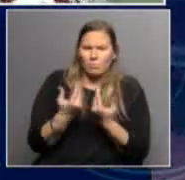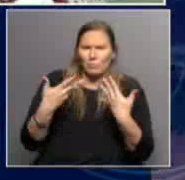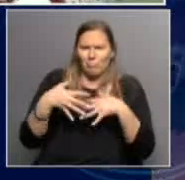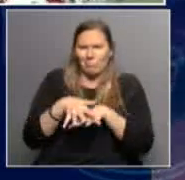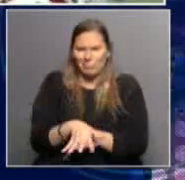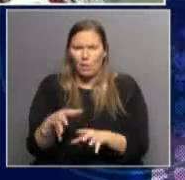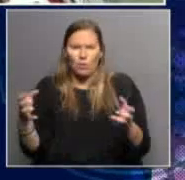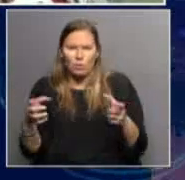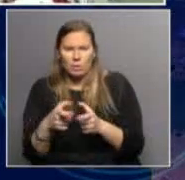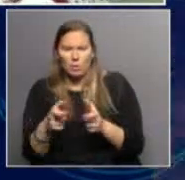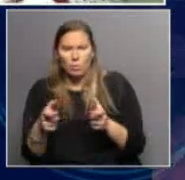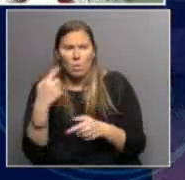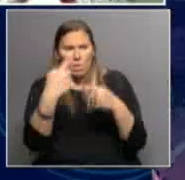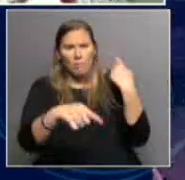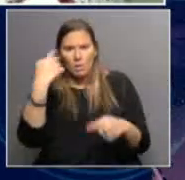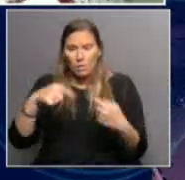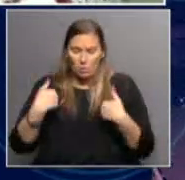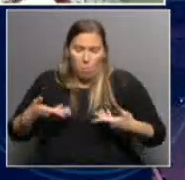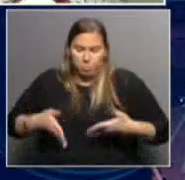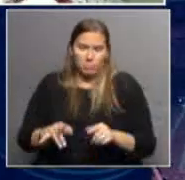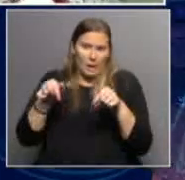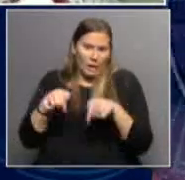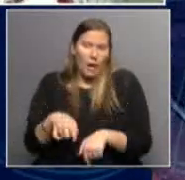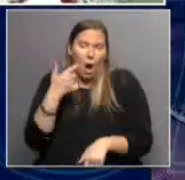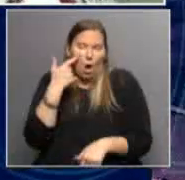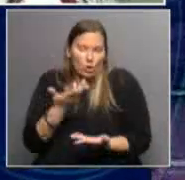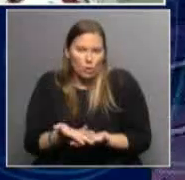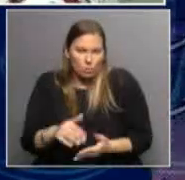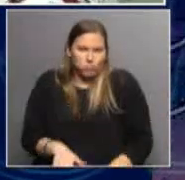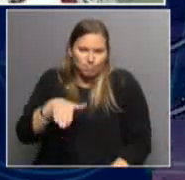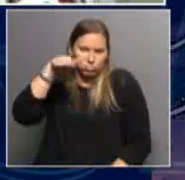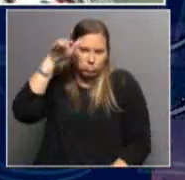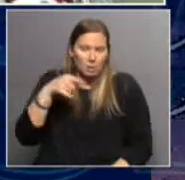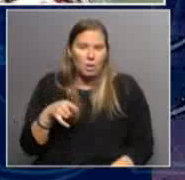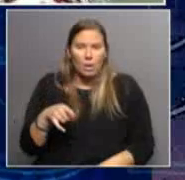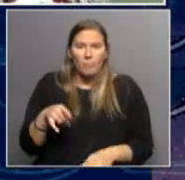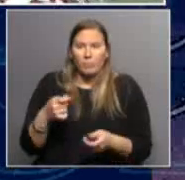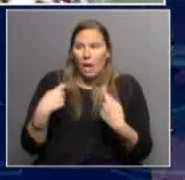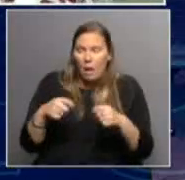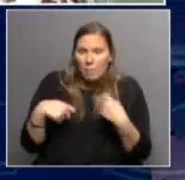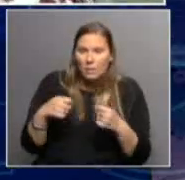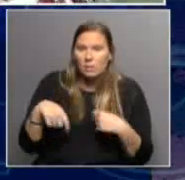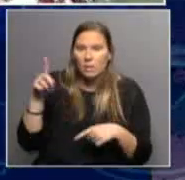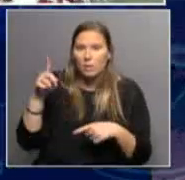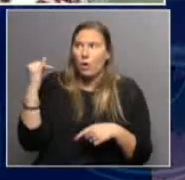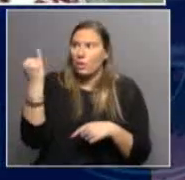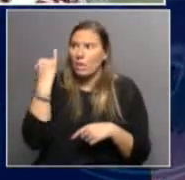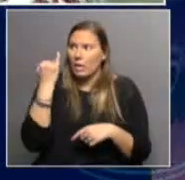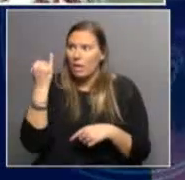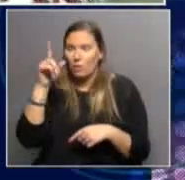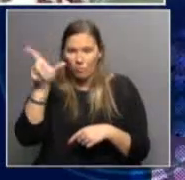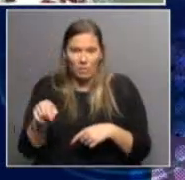colectivos diversos. Yo, que soy nacida en este barrio, llegué a vivir con el almacenero italiano,